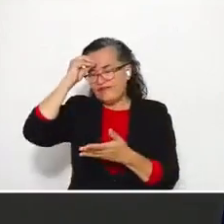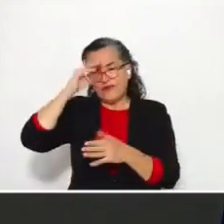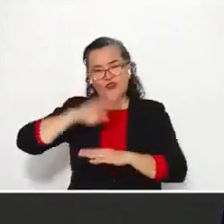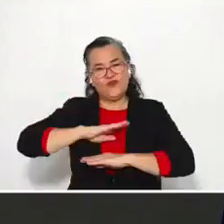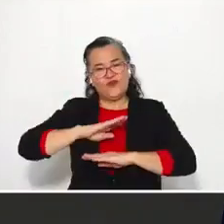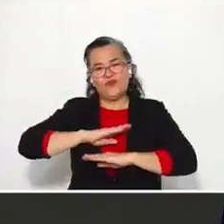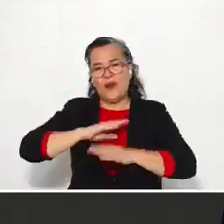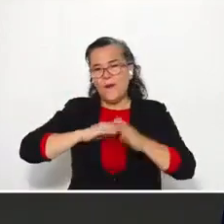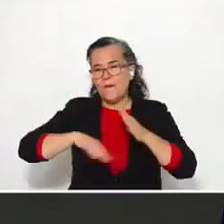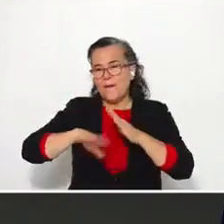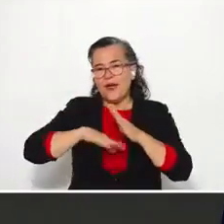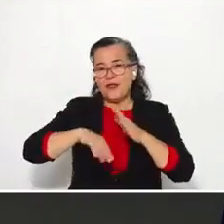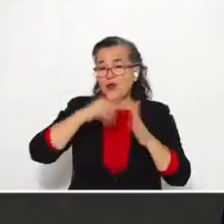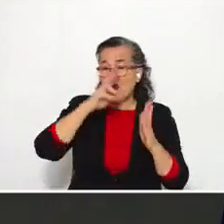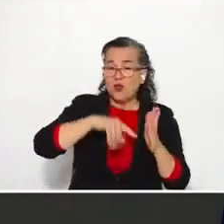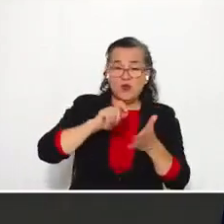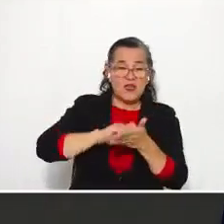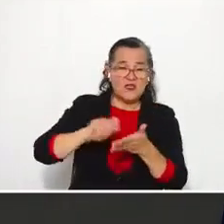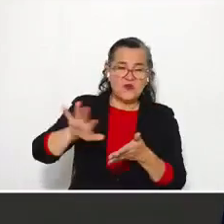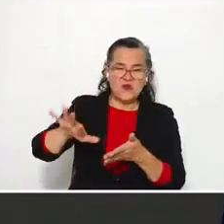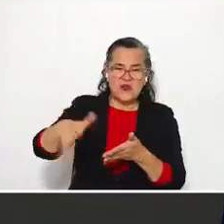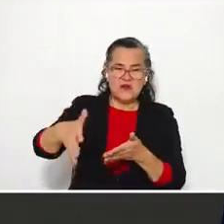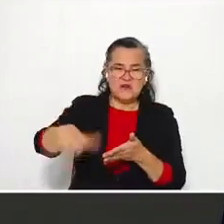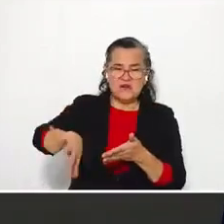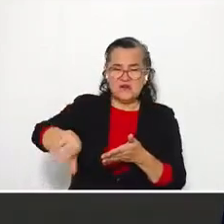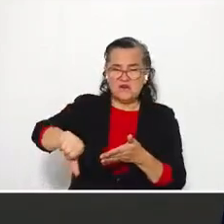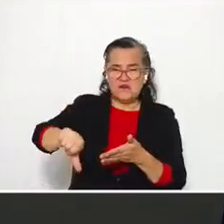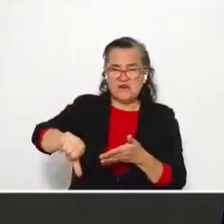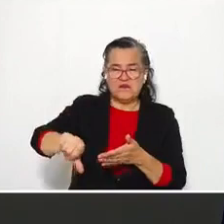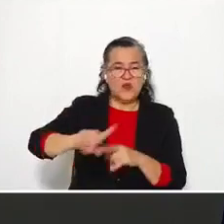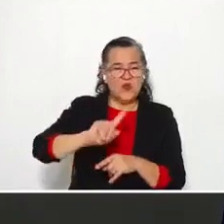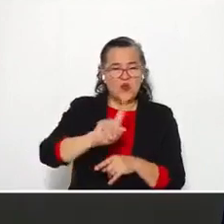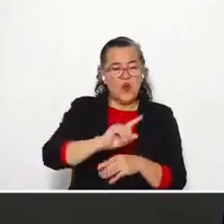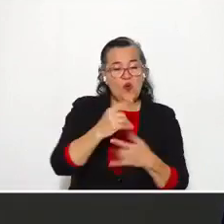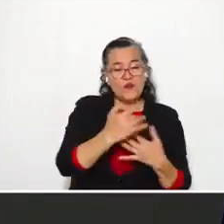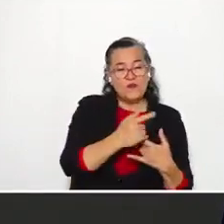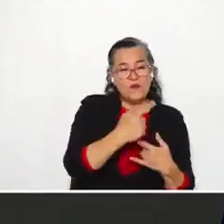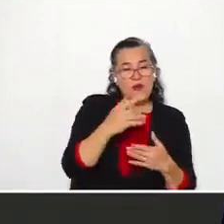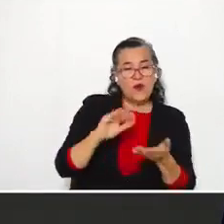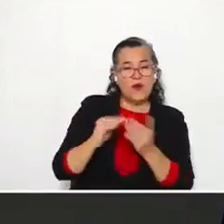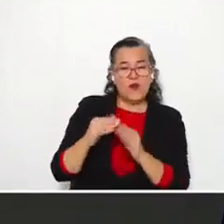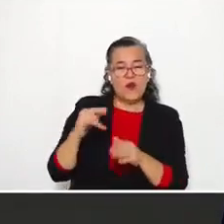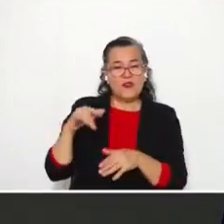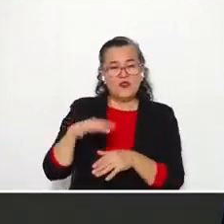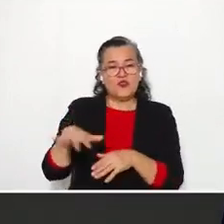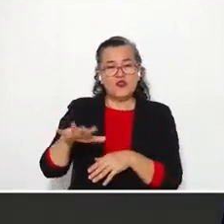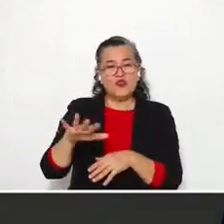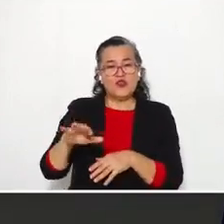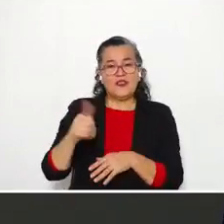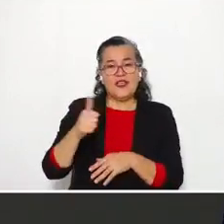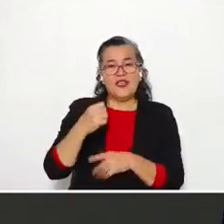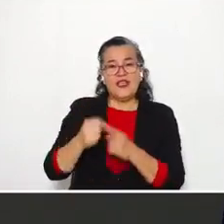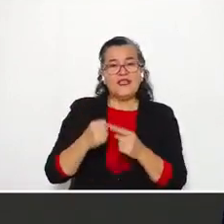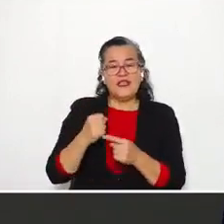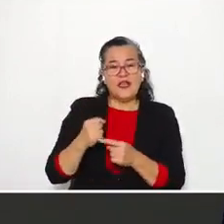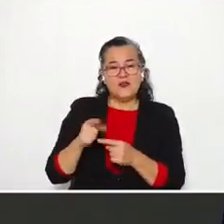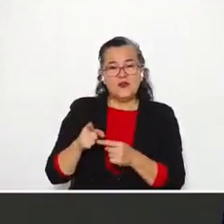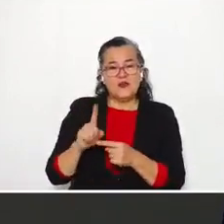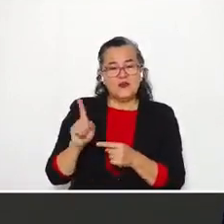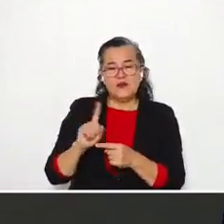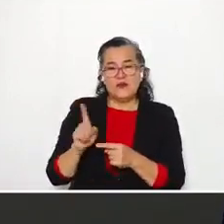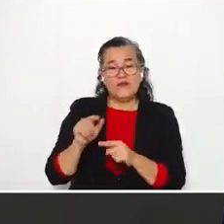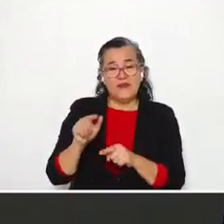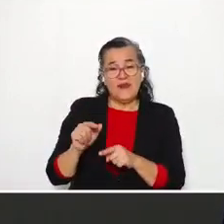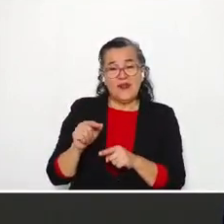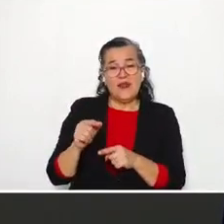fundamentales en lectura y escritura esperados para una población estudiantil de 10 años. Y